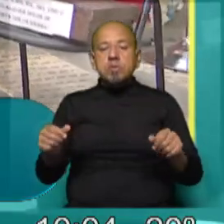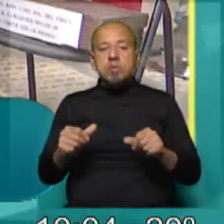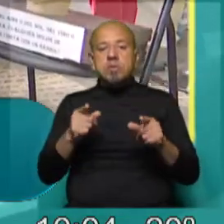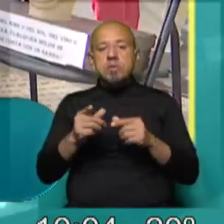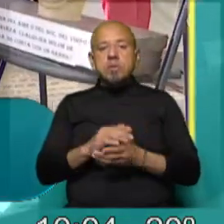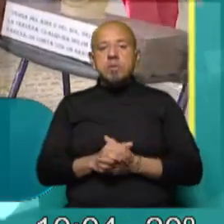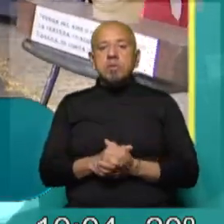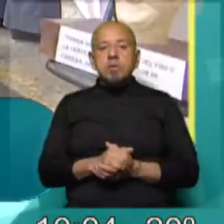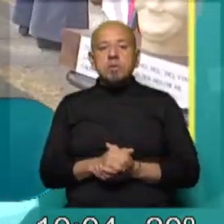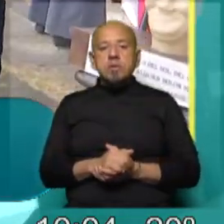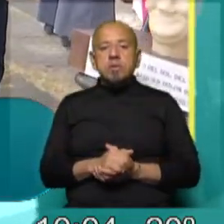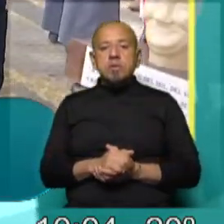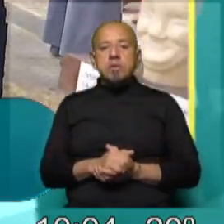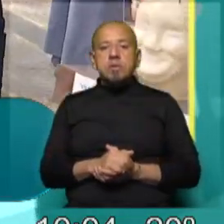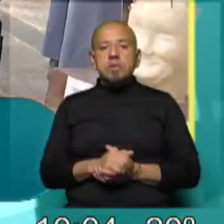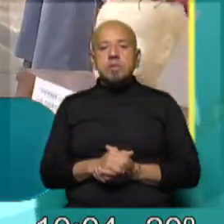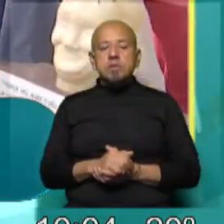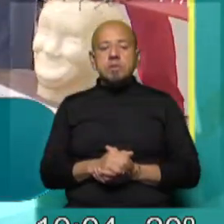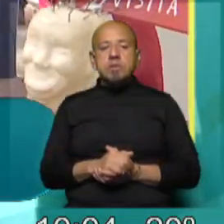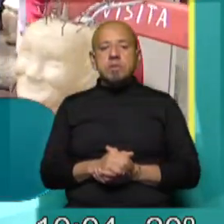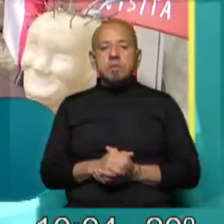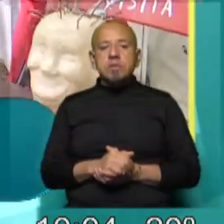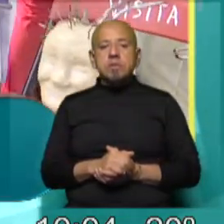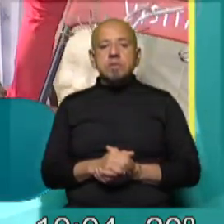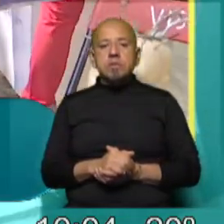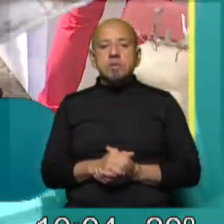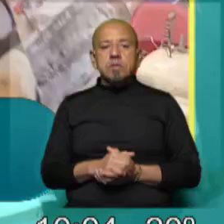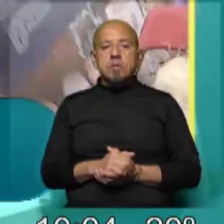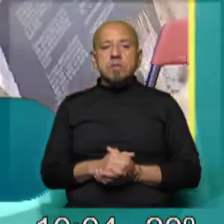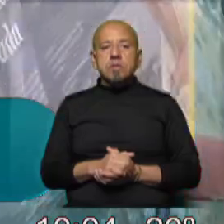centro. Mandale un beso grande y el reconocimiento de todo el equipo. Ay, está desesperada.